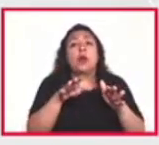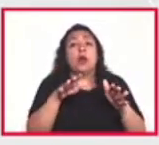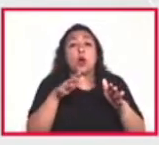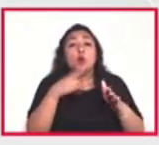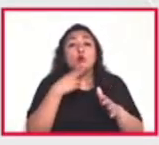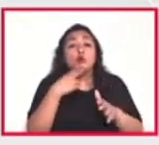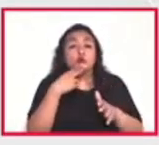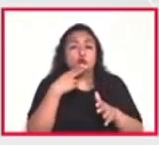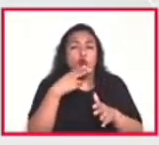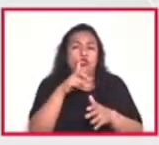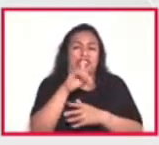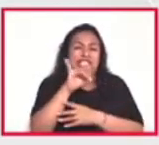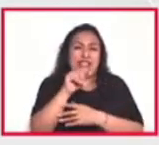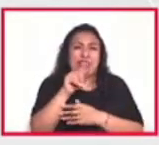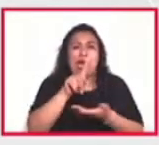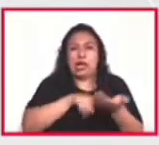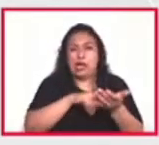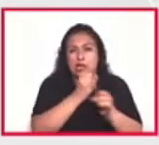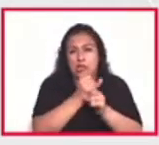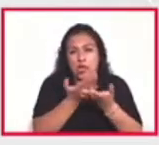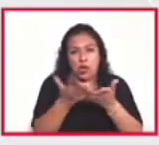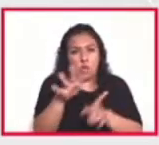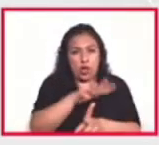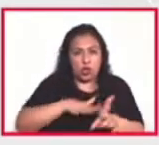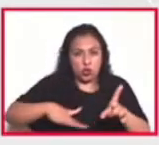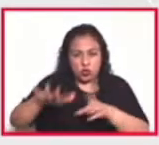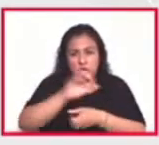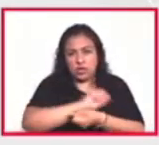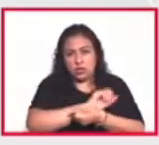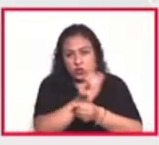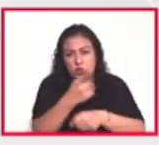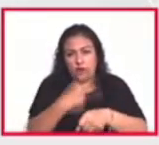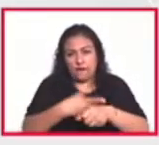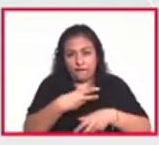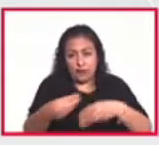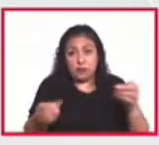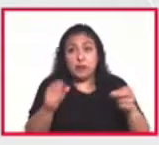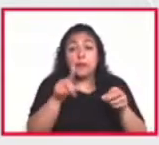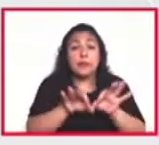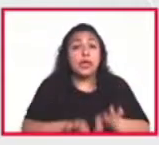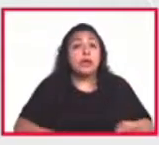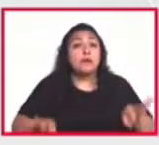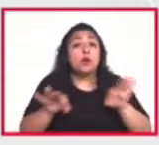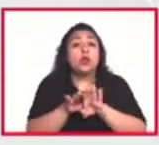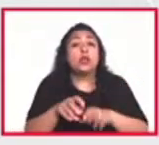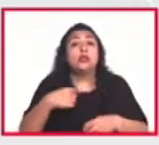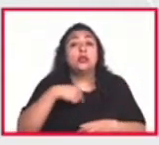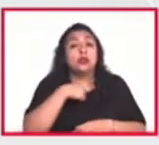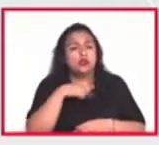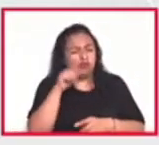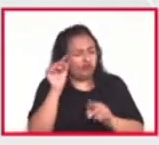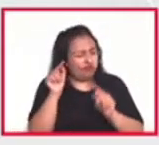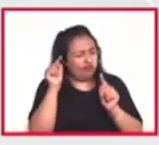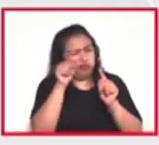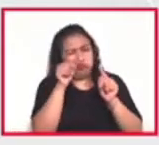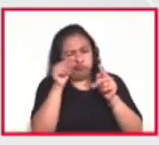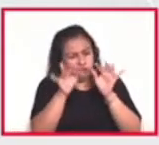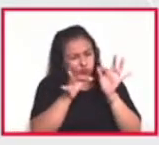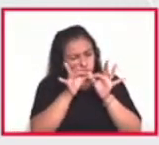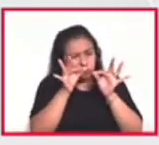digitales en el contexto que estamos viviendo, el contexto de la pandemia, y la importancia de ser muy precisos en la